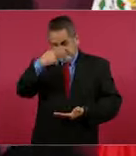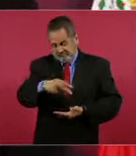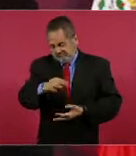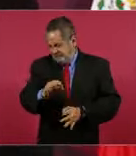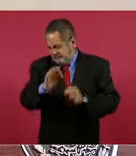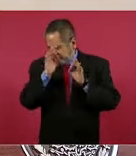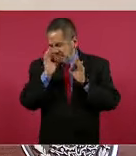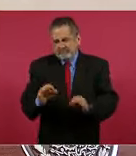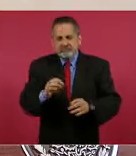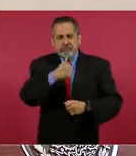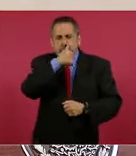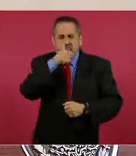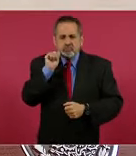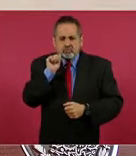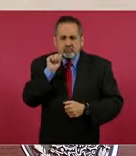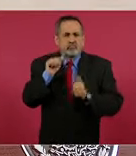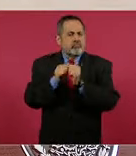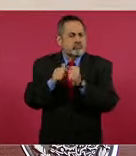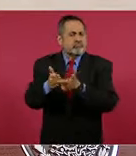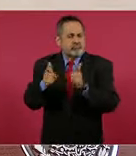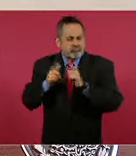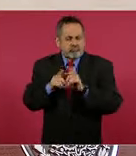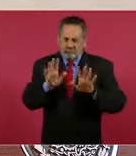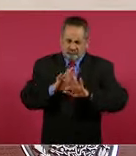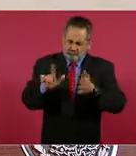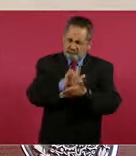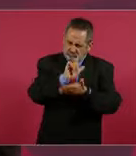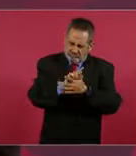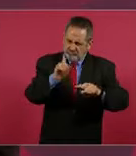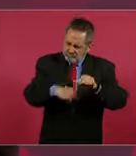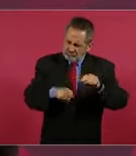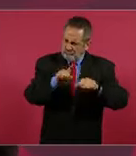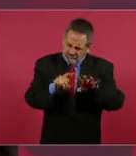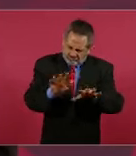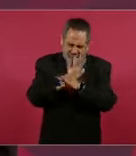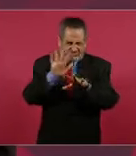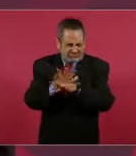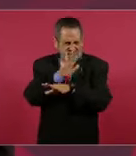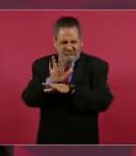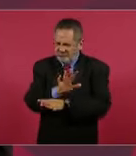a cabo Juárez y los liberales? ¿En qué país?